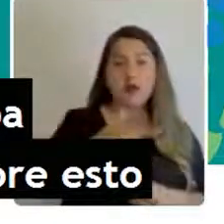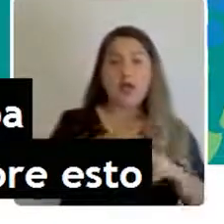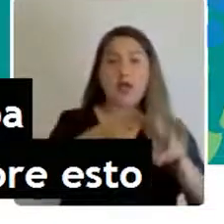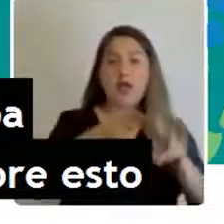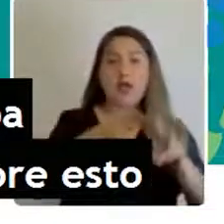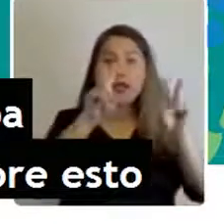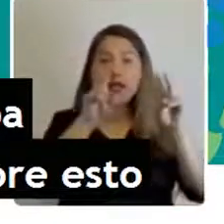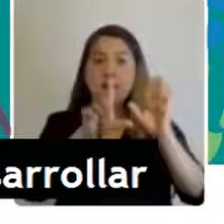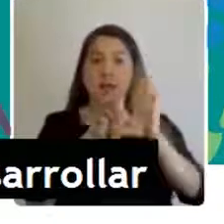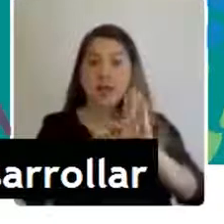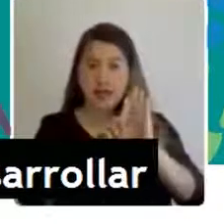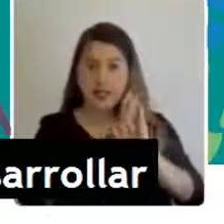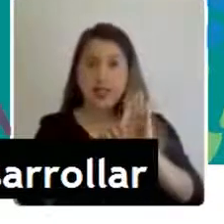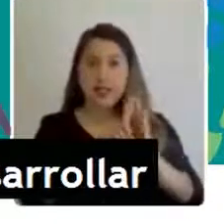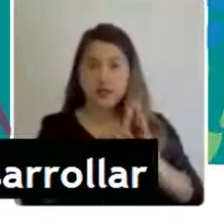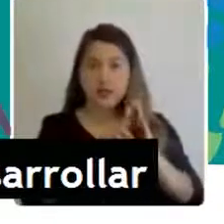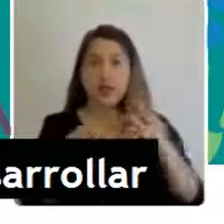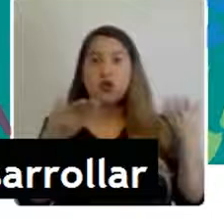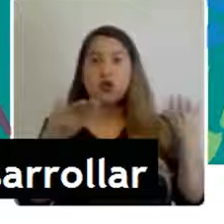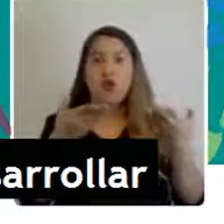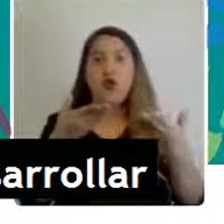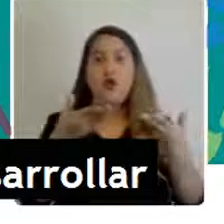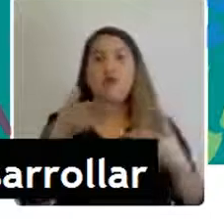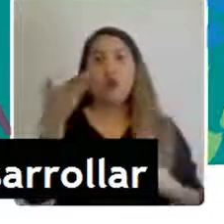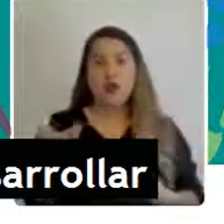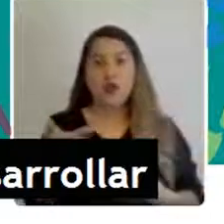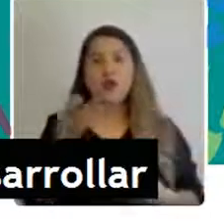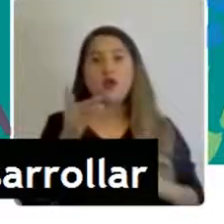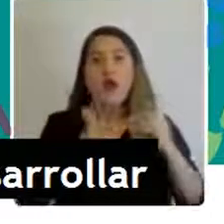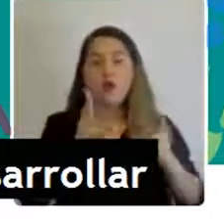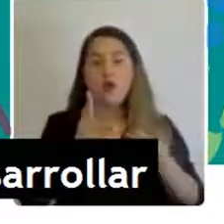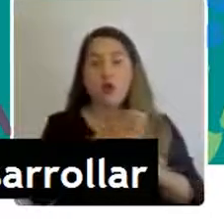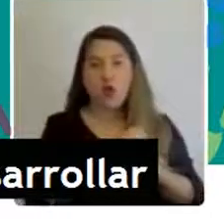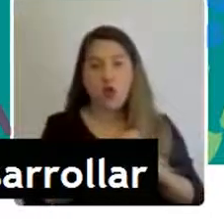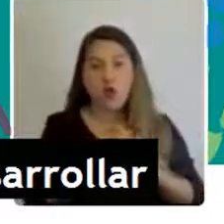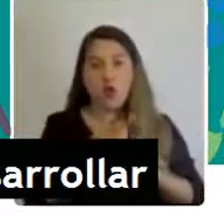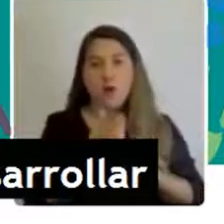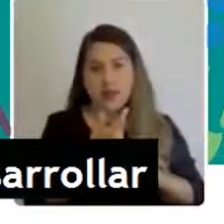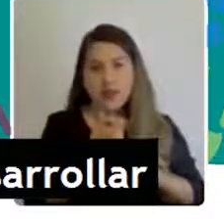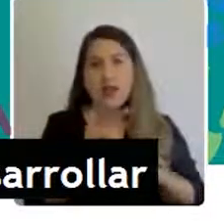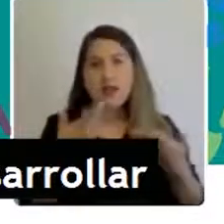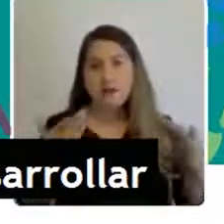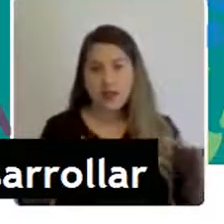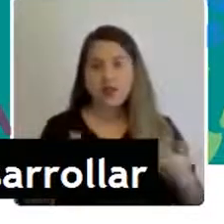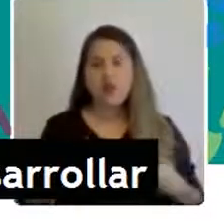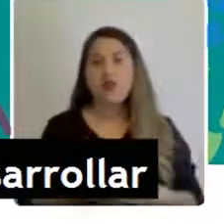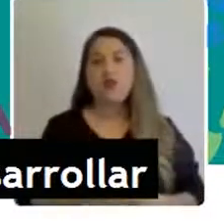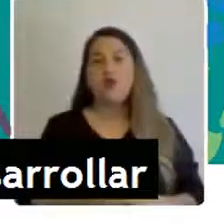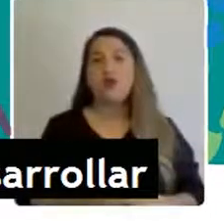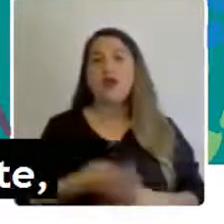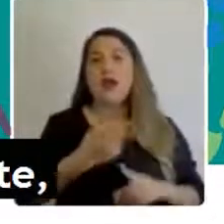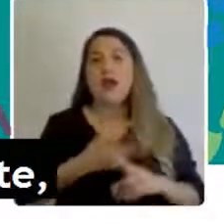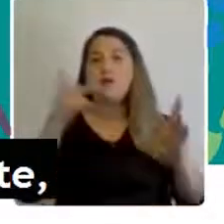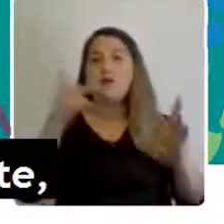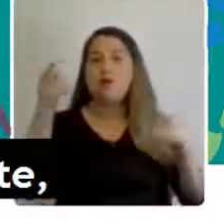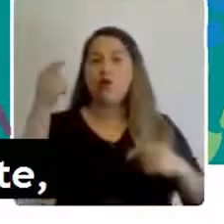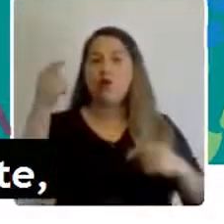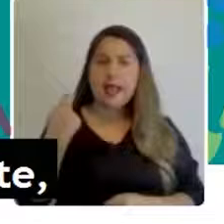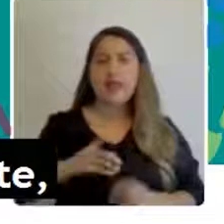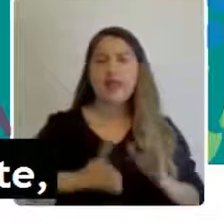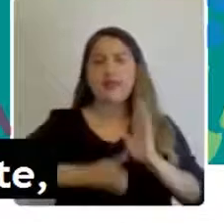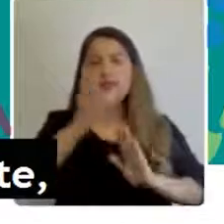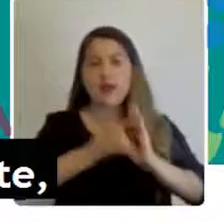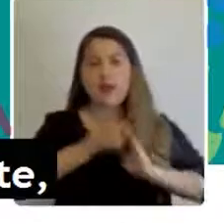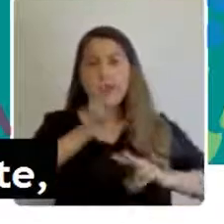y normativas sobre esto, aquellos medicamentos, ¿no es cierto?, que por ser de poca masividad resulta muy caro desarrollar, implementar